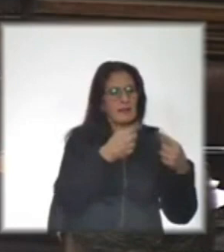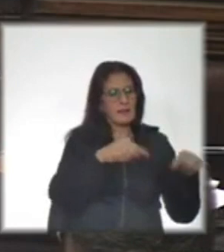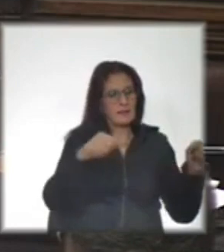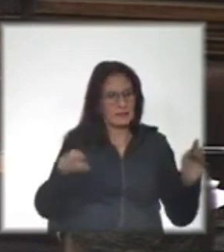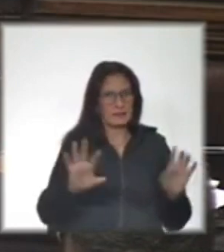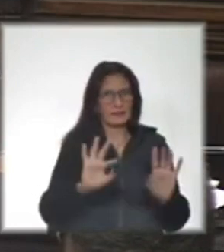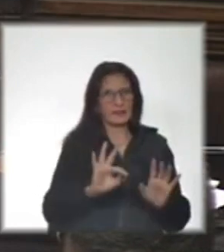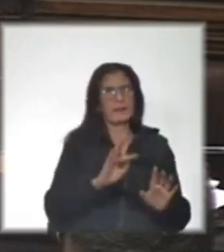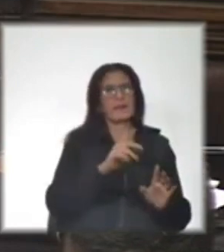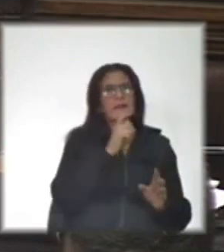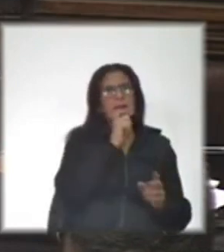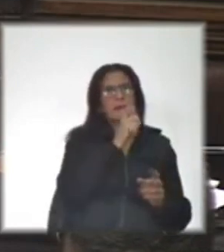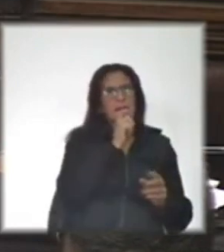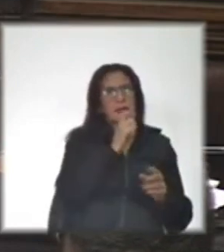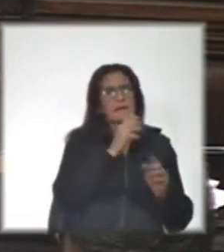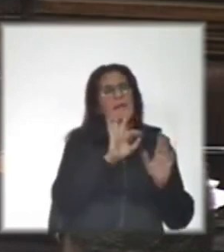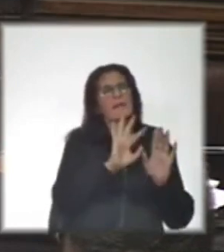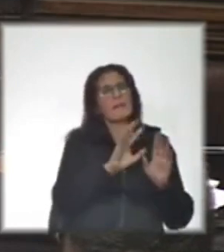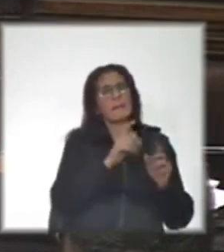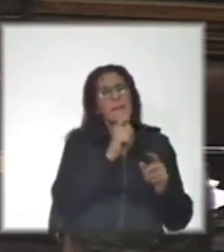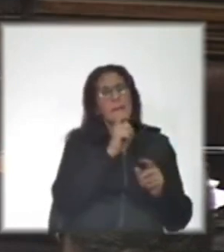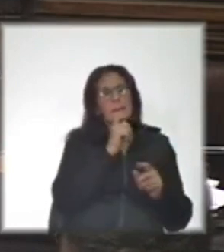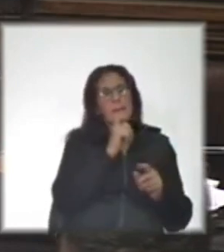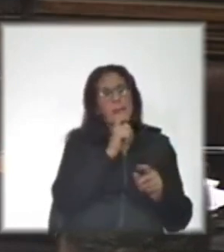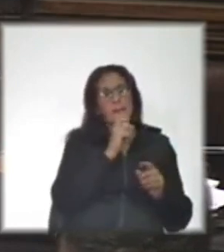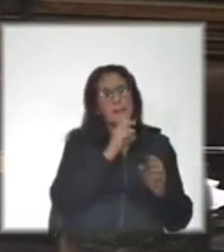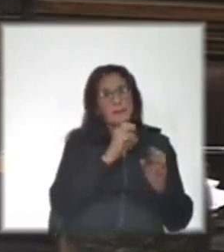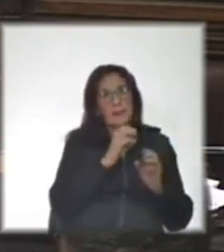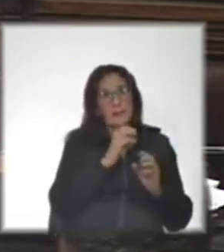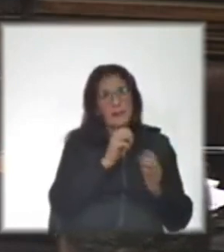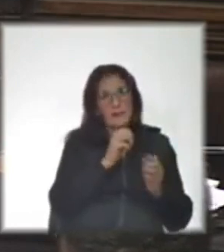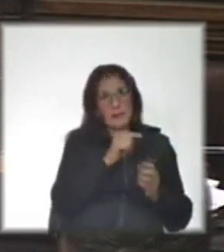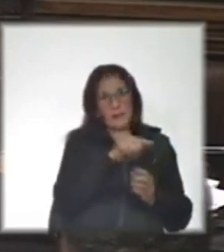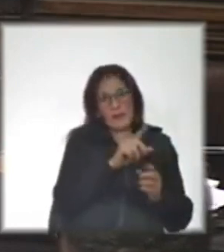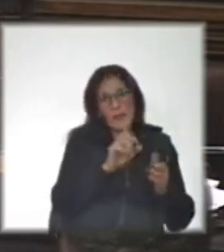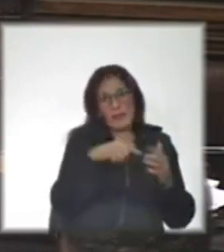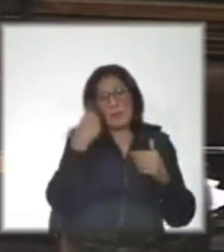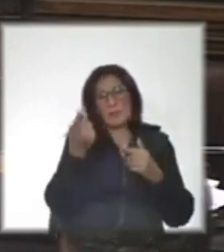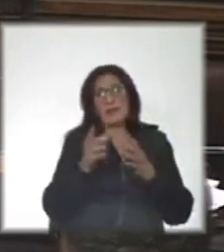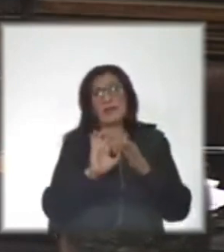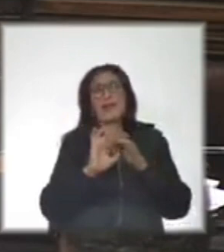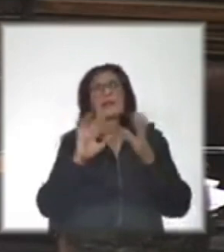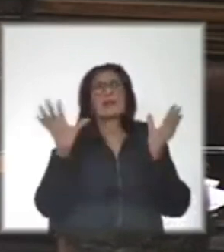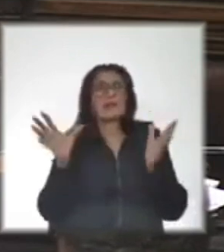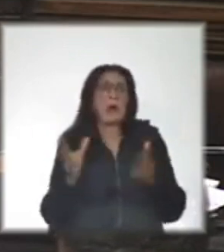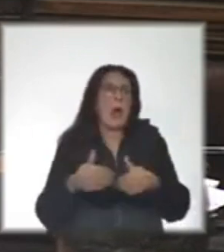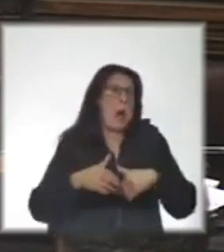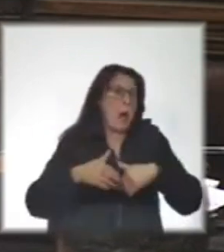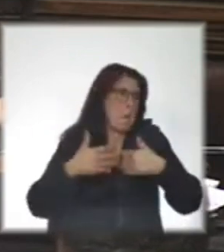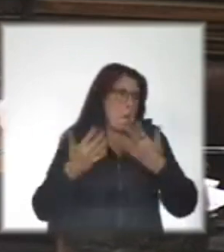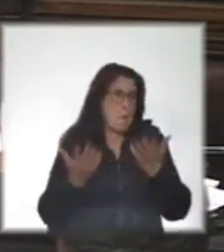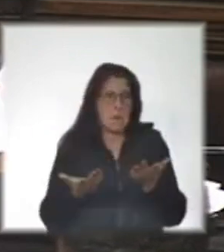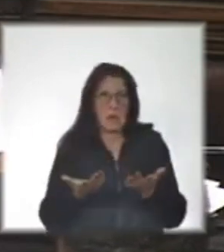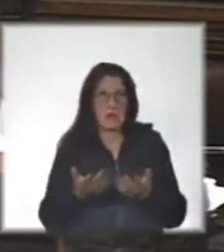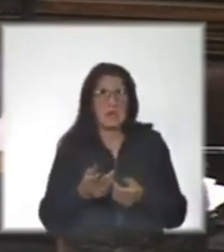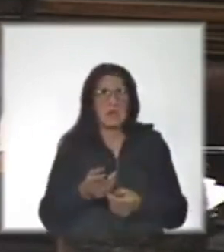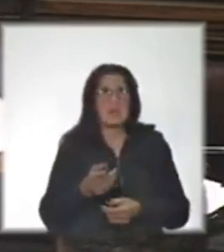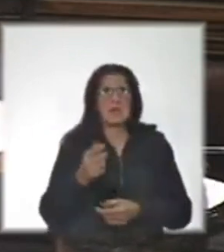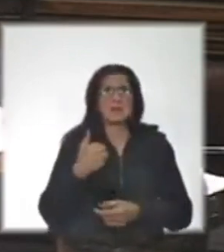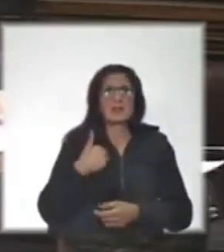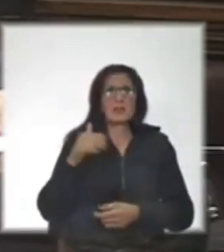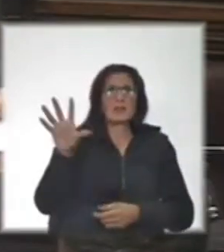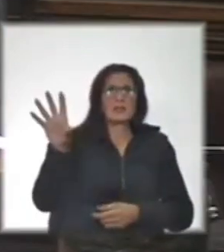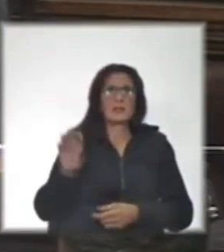de empresa, que es la guerra de la ley de medios. Y a los medios no les importa la libertad. Es más, traje sin